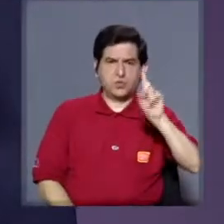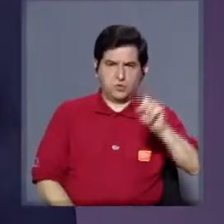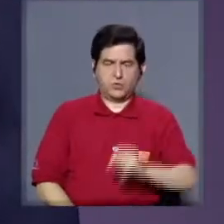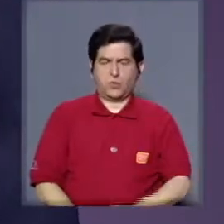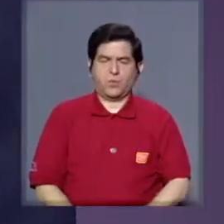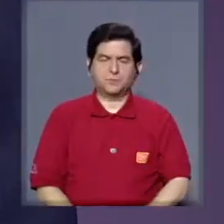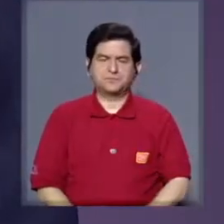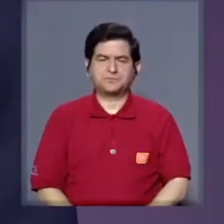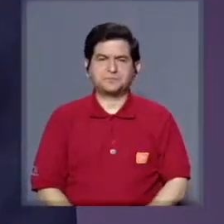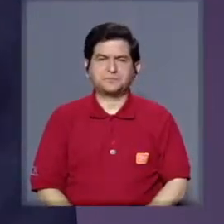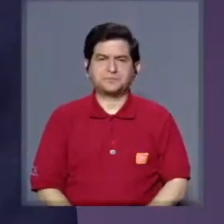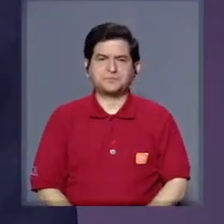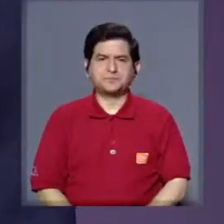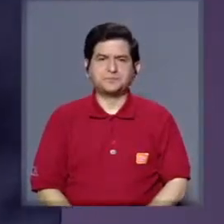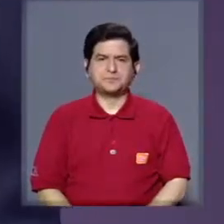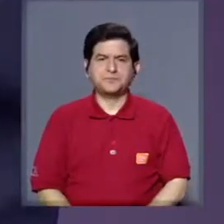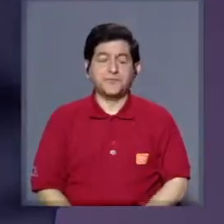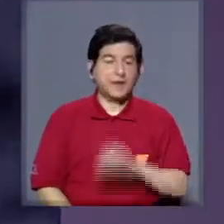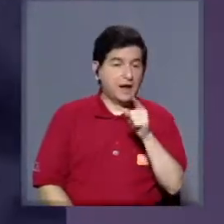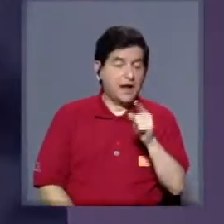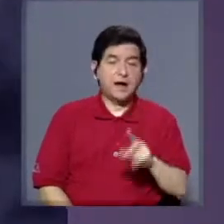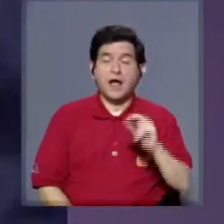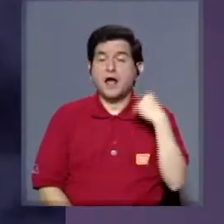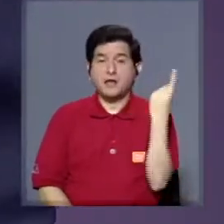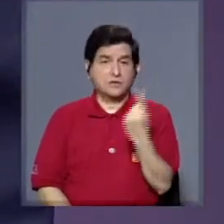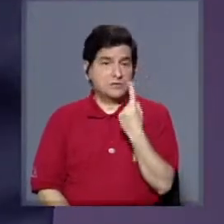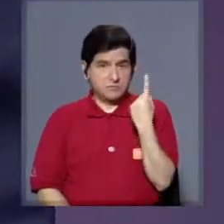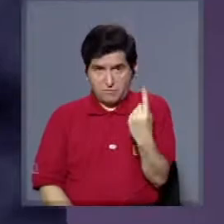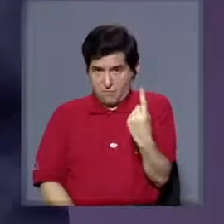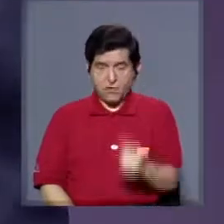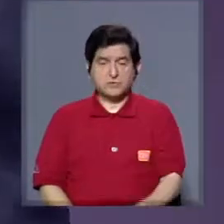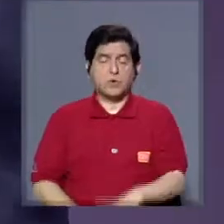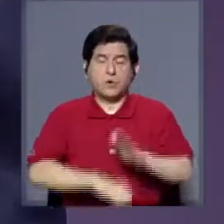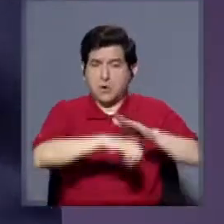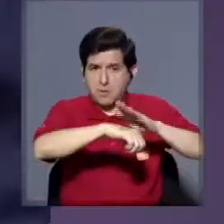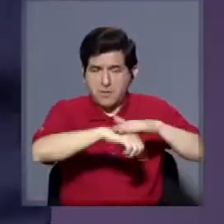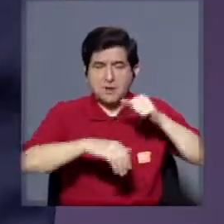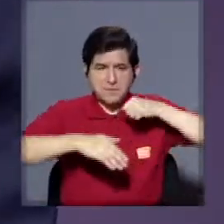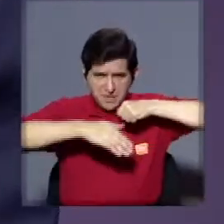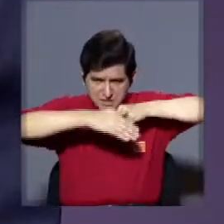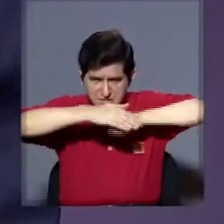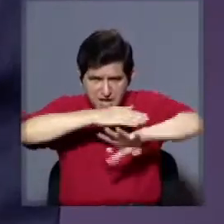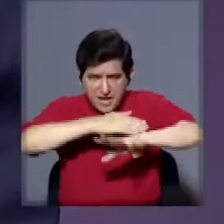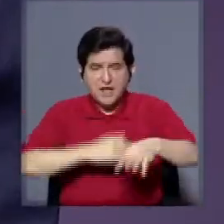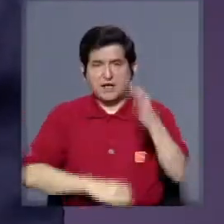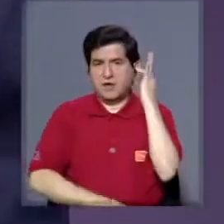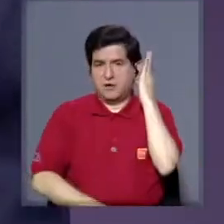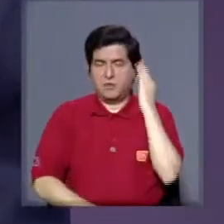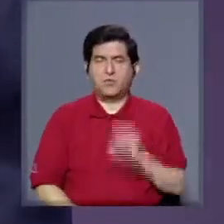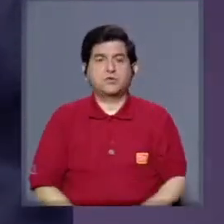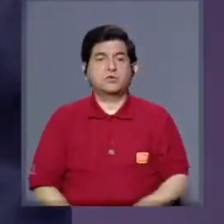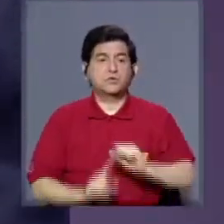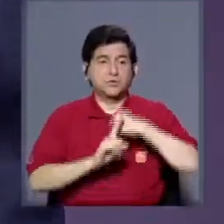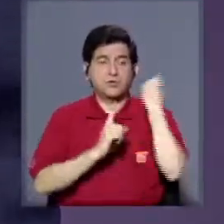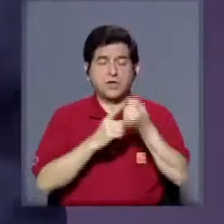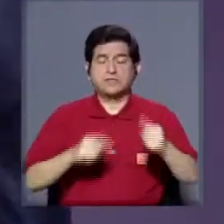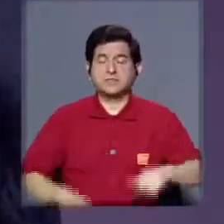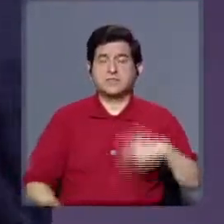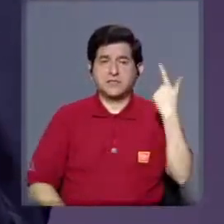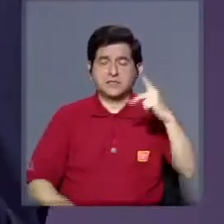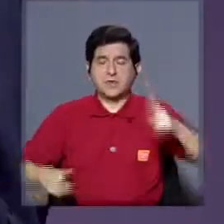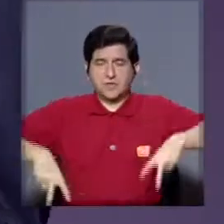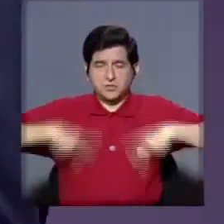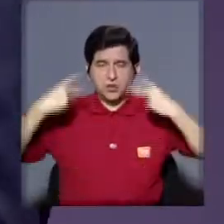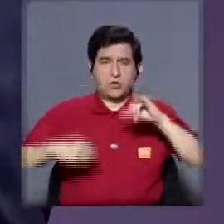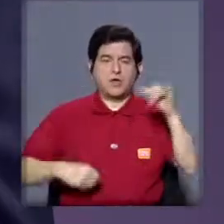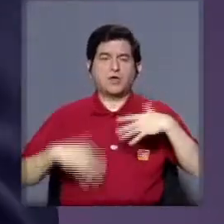verdad este en donde no únicamente permite el aborto a las mujeres cuando está en riesgo su vida sino también